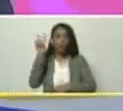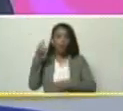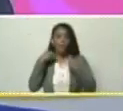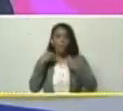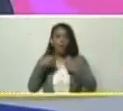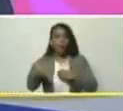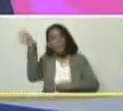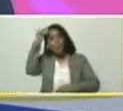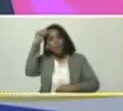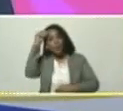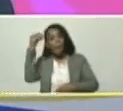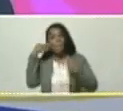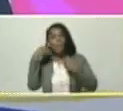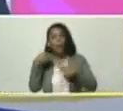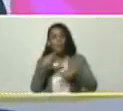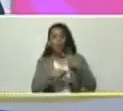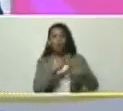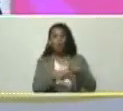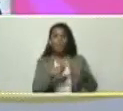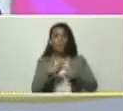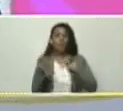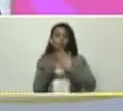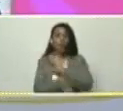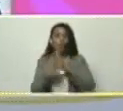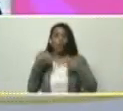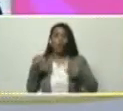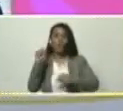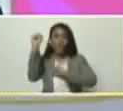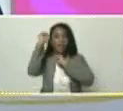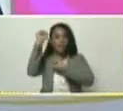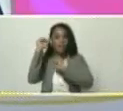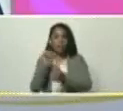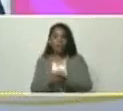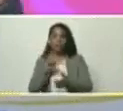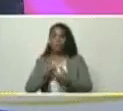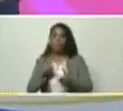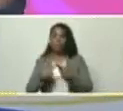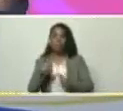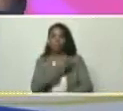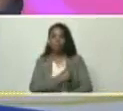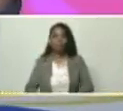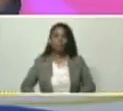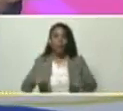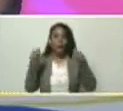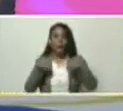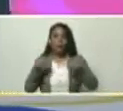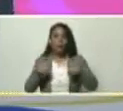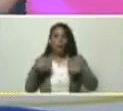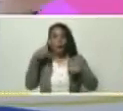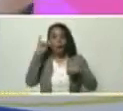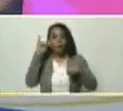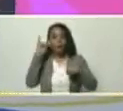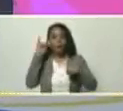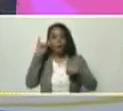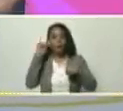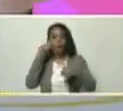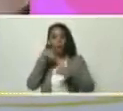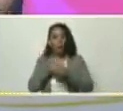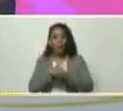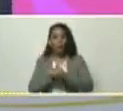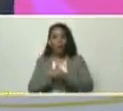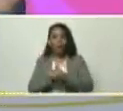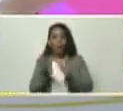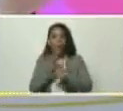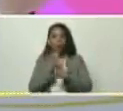el aprender, para el producir, pero sobre todo para el vencer. Entonces, presidente, aquí está la reserva de